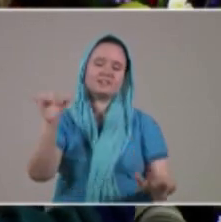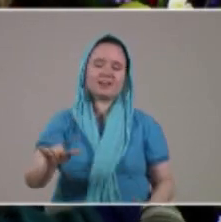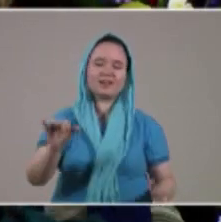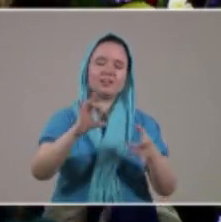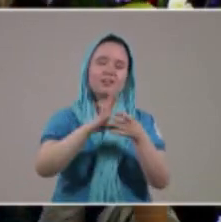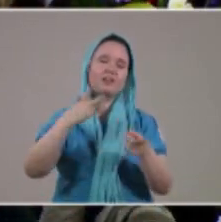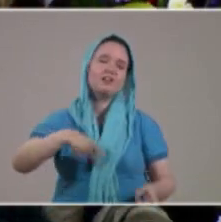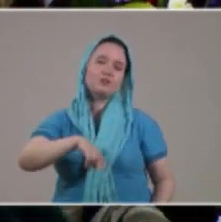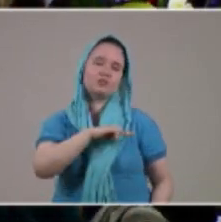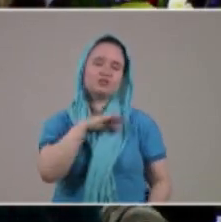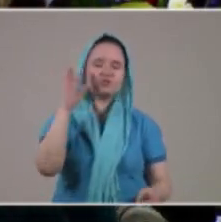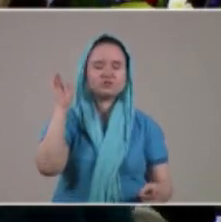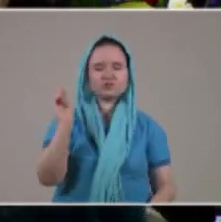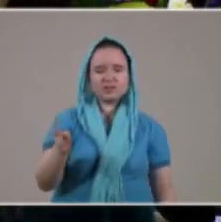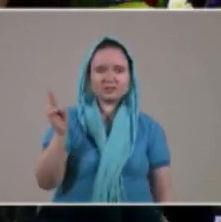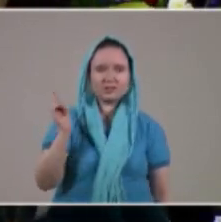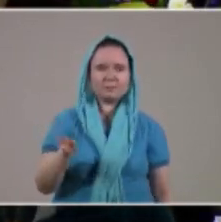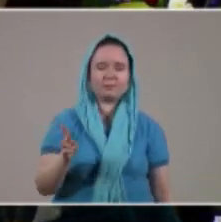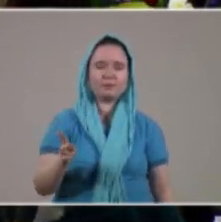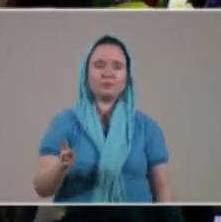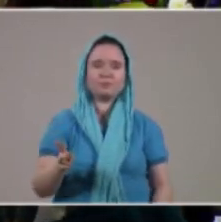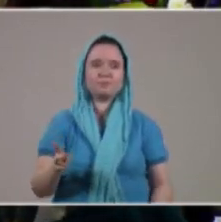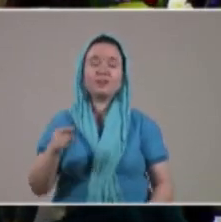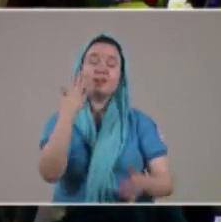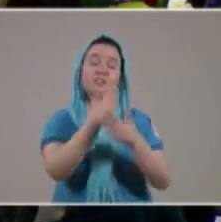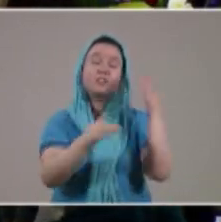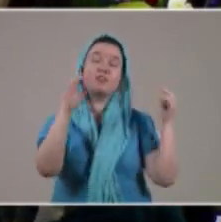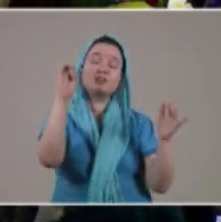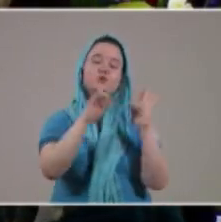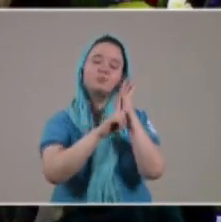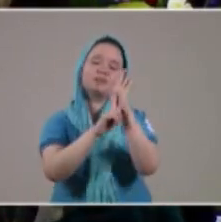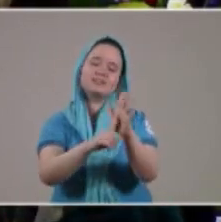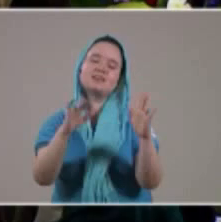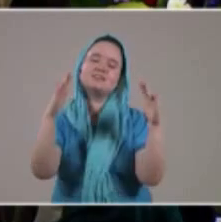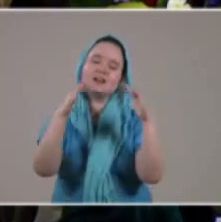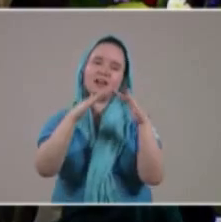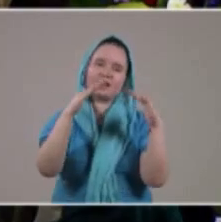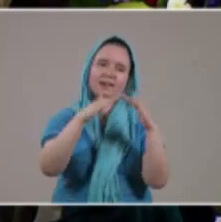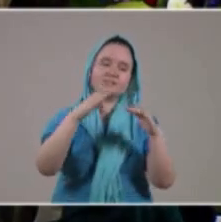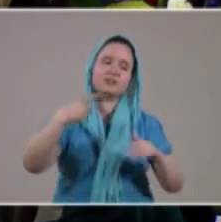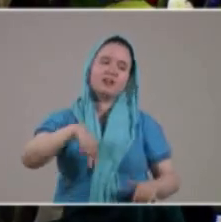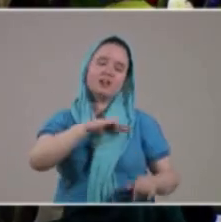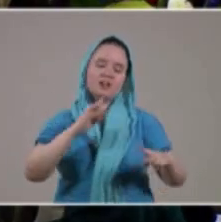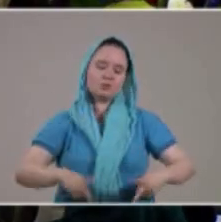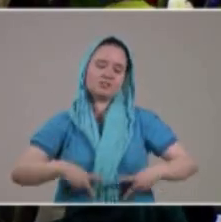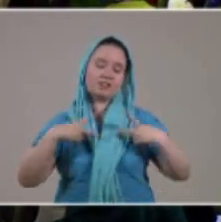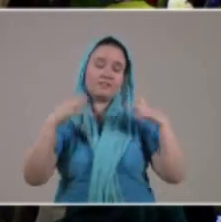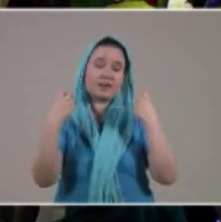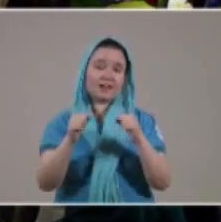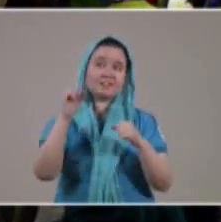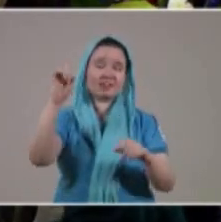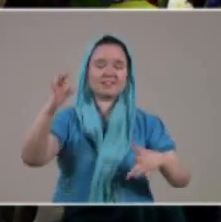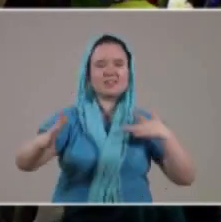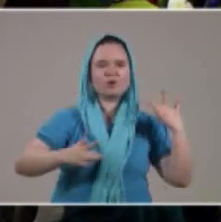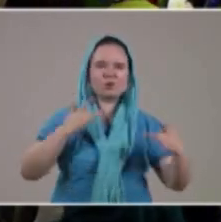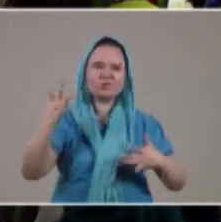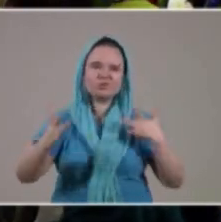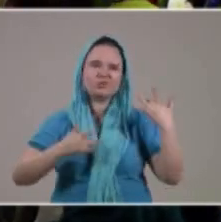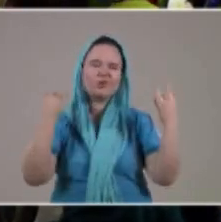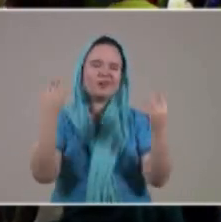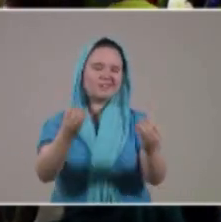llevado hoy, Padre bendito, el arca del pacto, tu bendita presencia, Señor. Haz que ese gozo